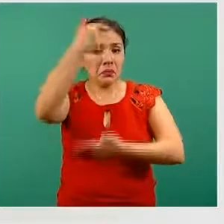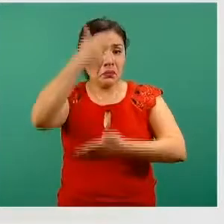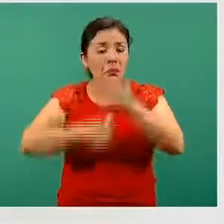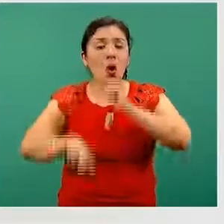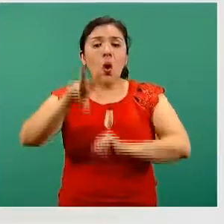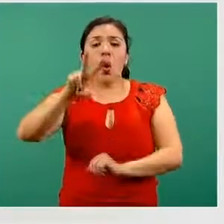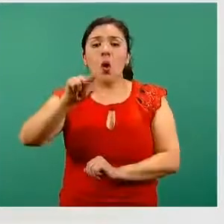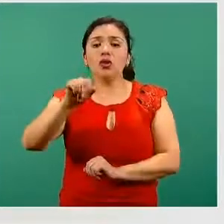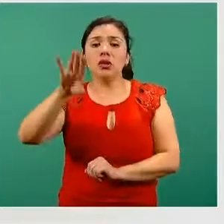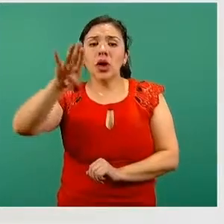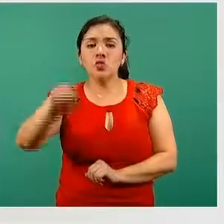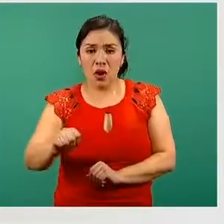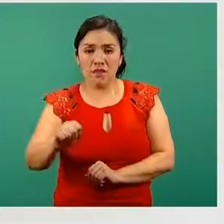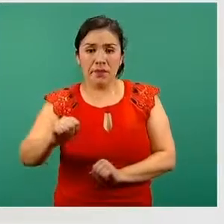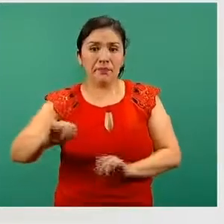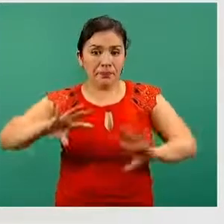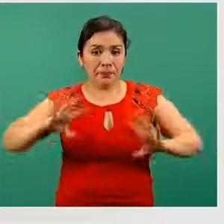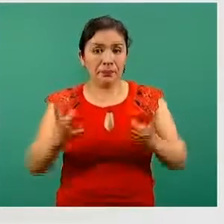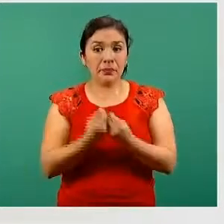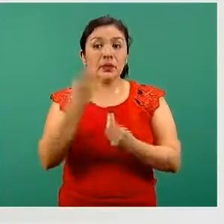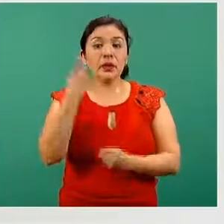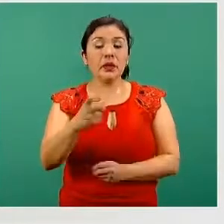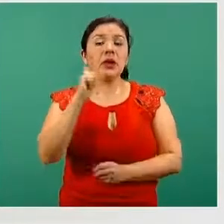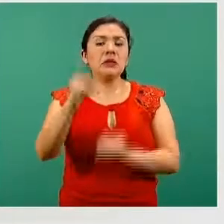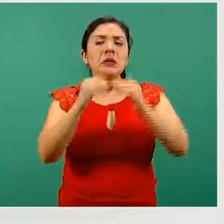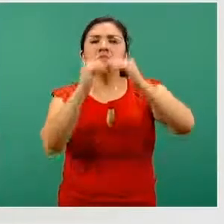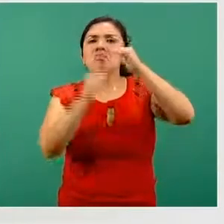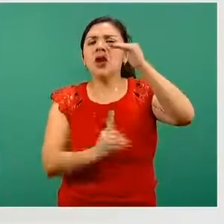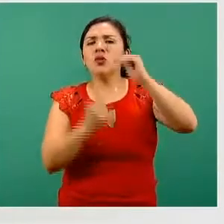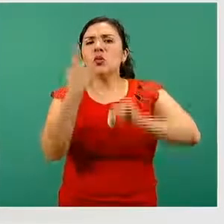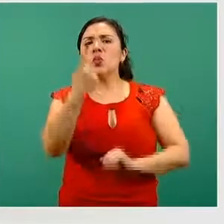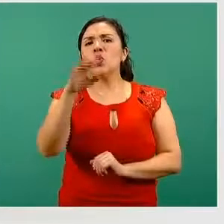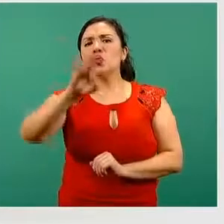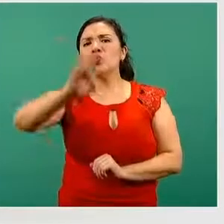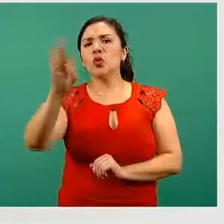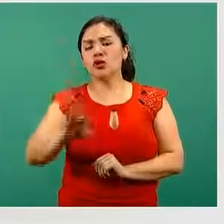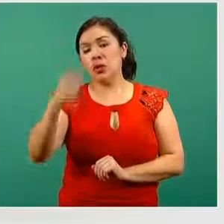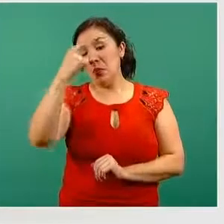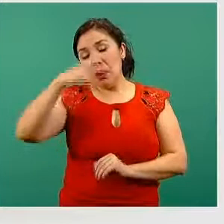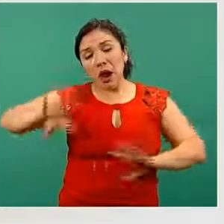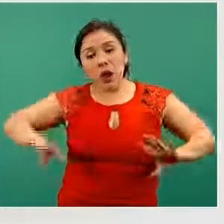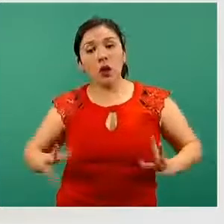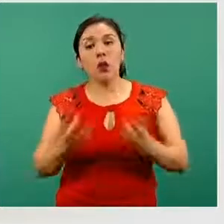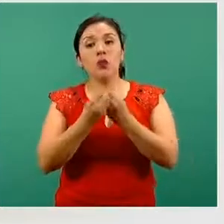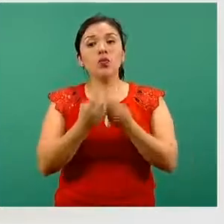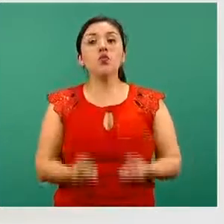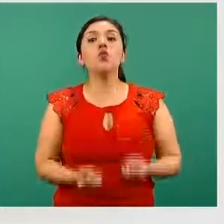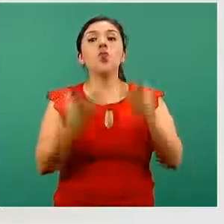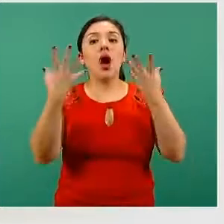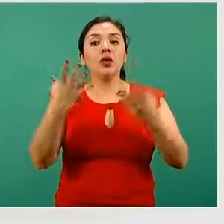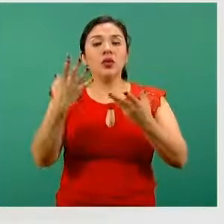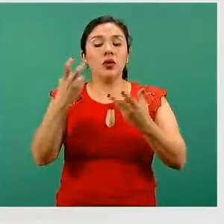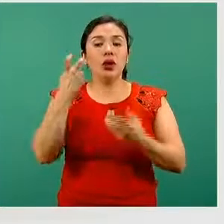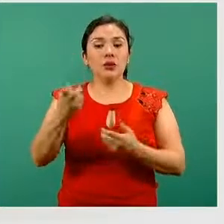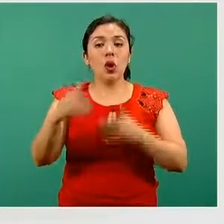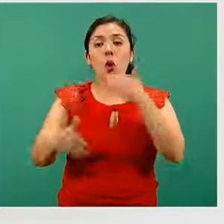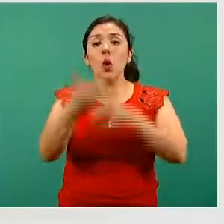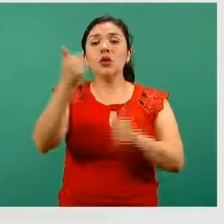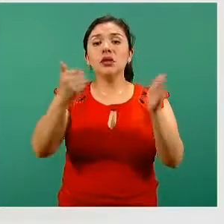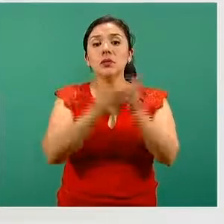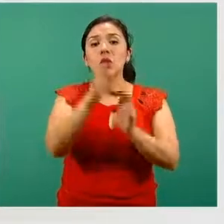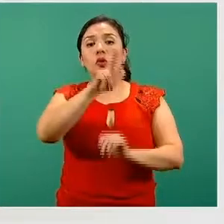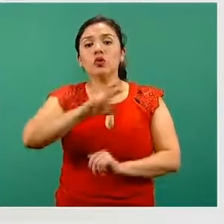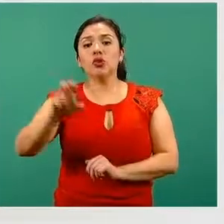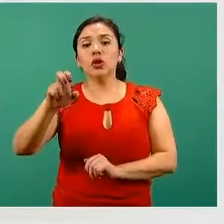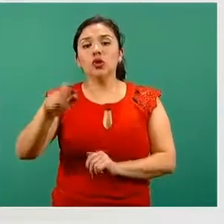solamente 89 SAVIS, que es menos del 1% de la totalidad de SAVIS, de estos